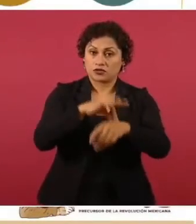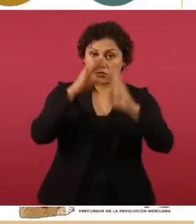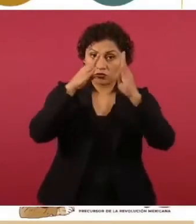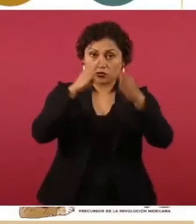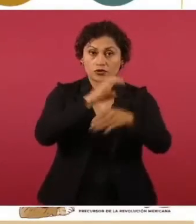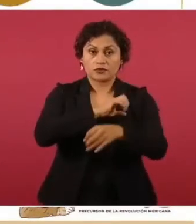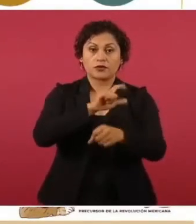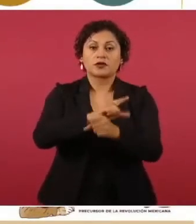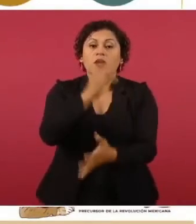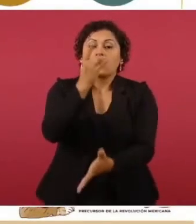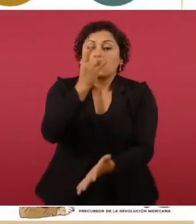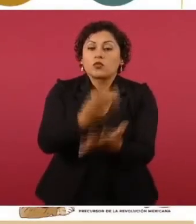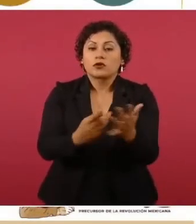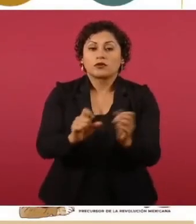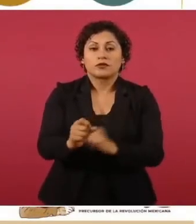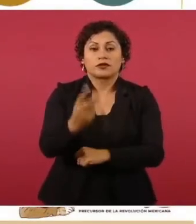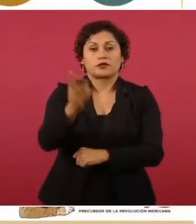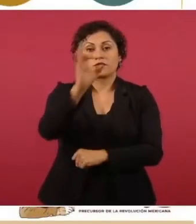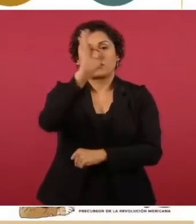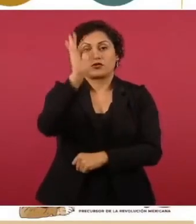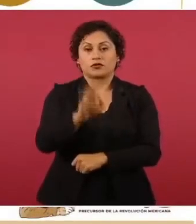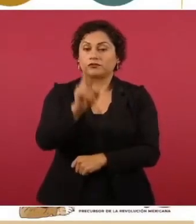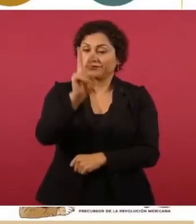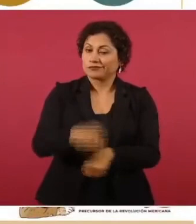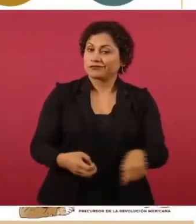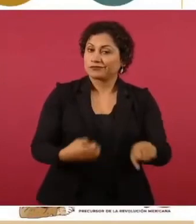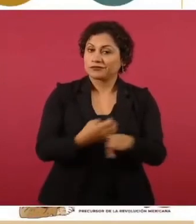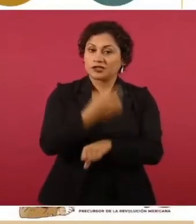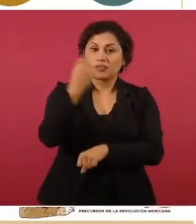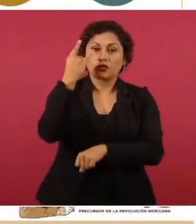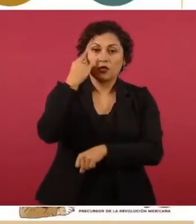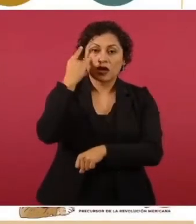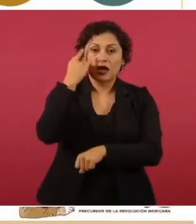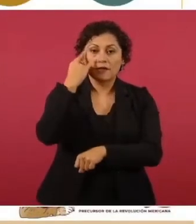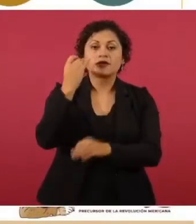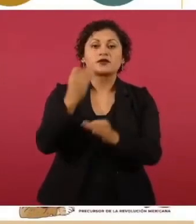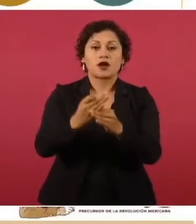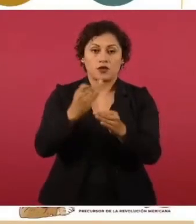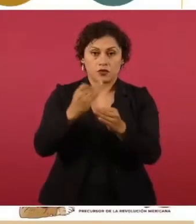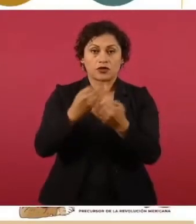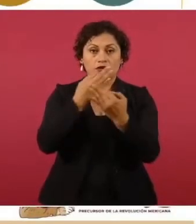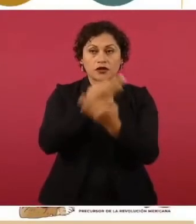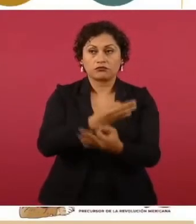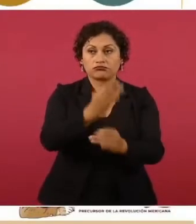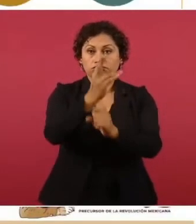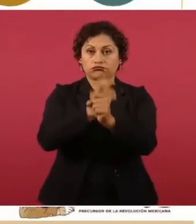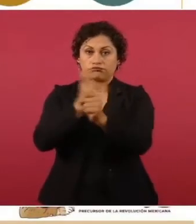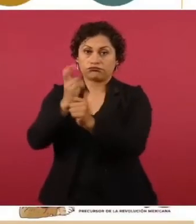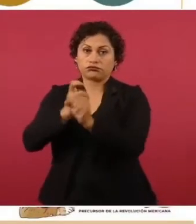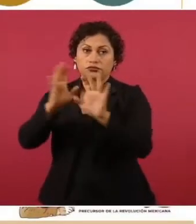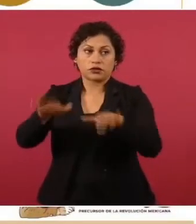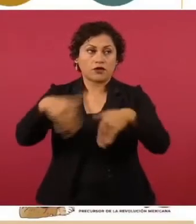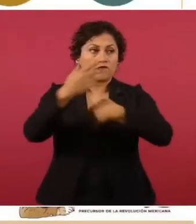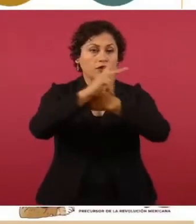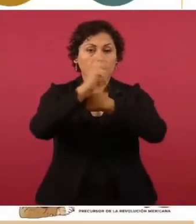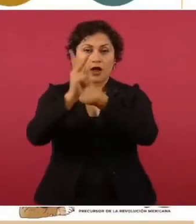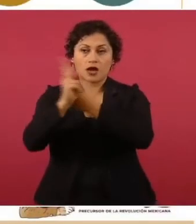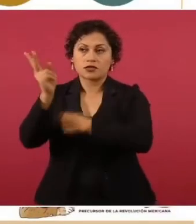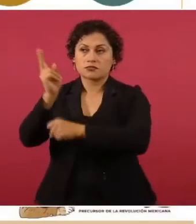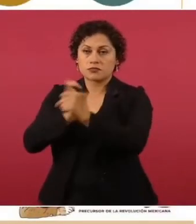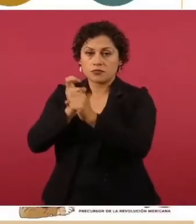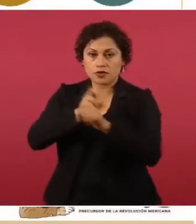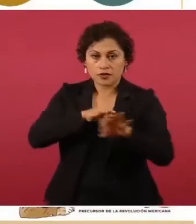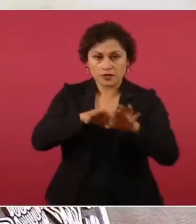al 22%. Campeche es uno de los estados que está tanto en la convocatoria internacional como nacional de médicos especialistas, y